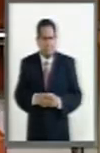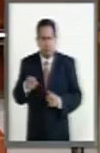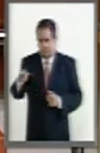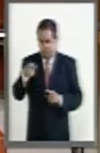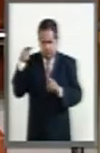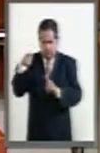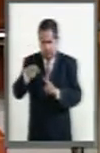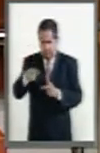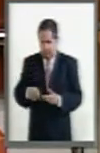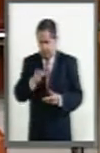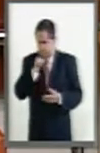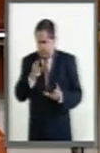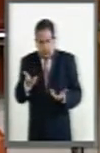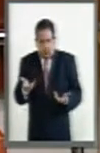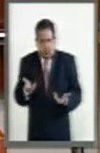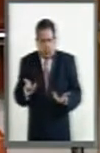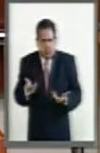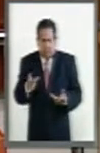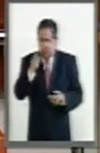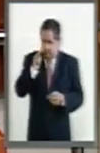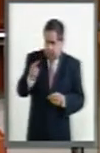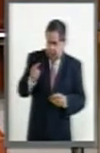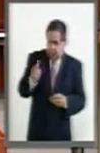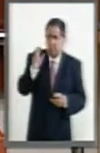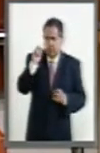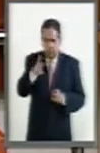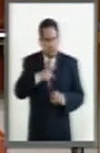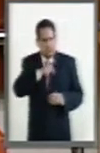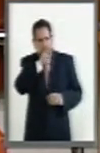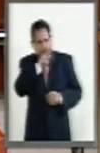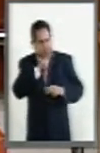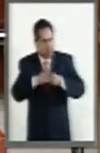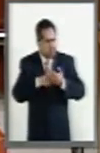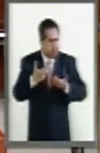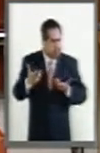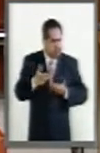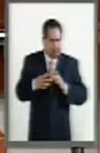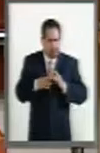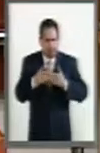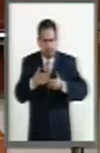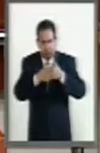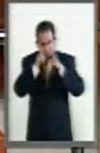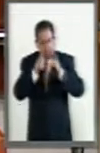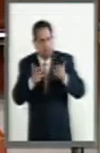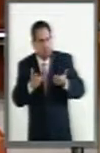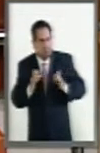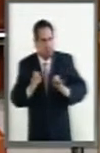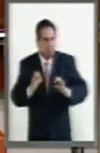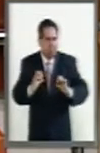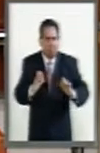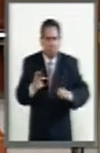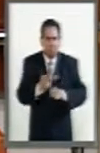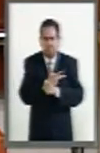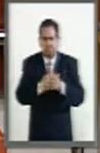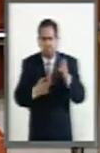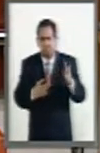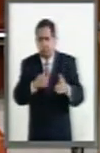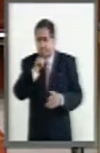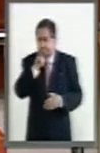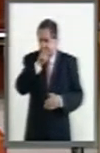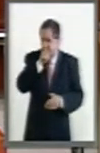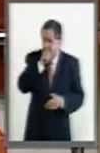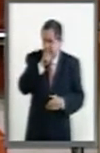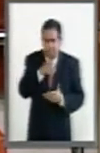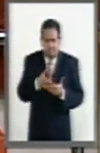hacer algo verdaderamente que nos diga que estamos preocupados y que estamos por lo menos atentos a lo que está sucediendo con